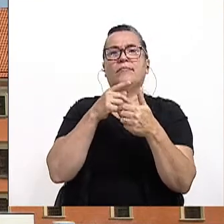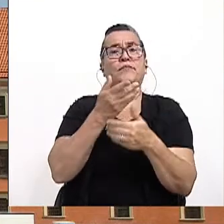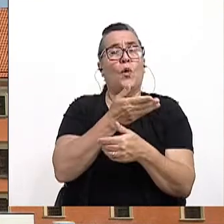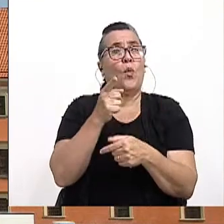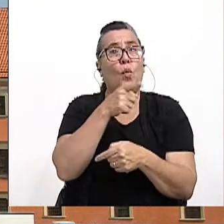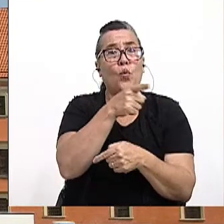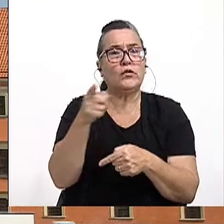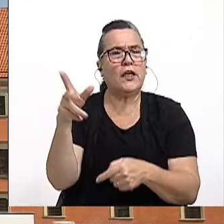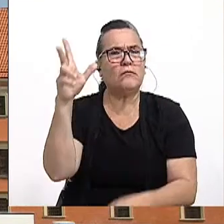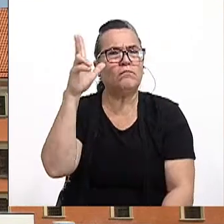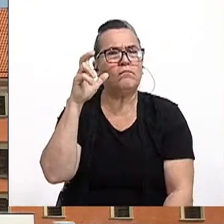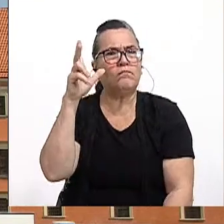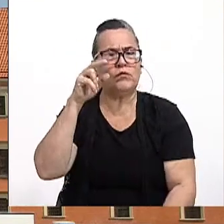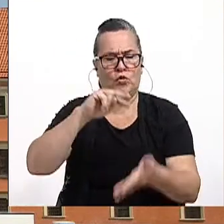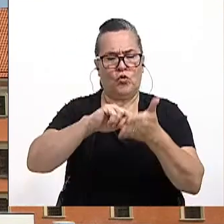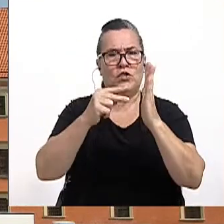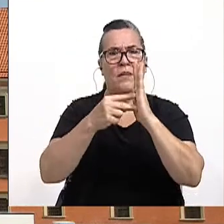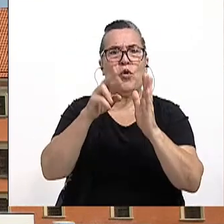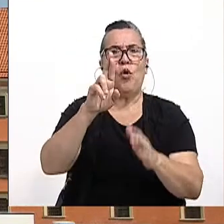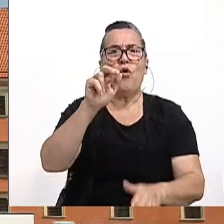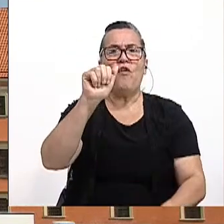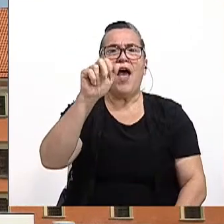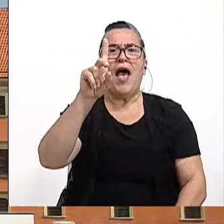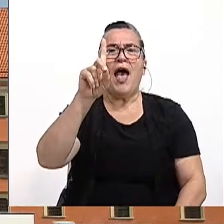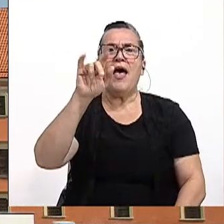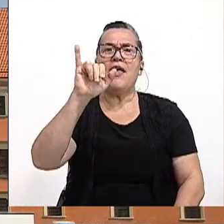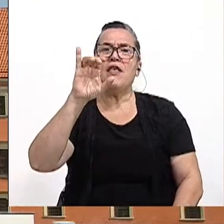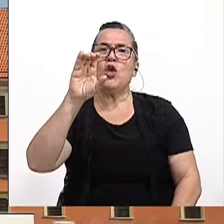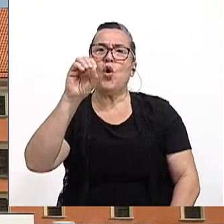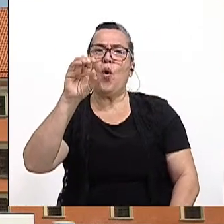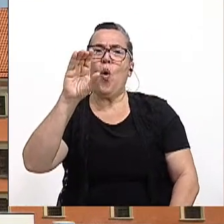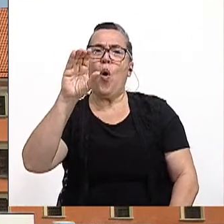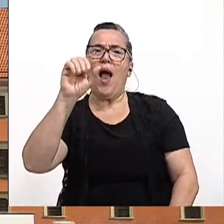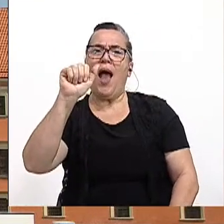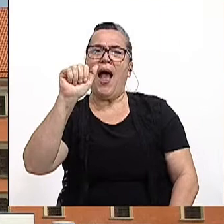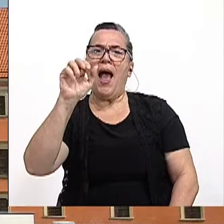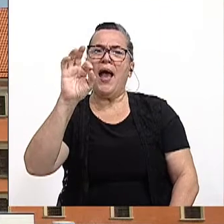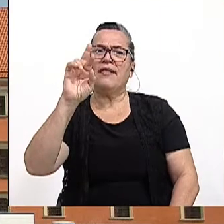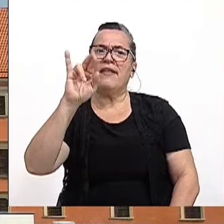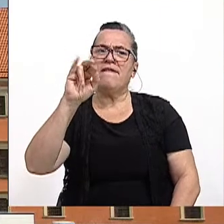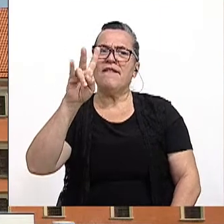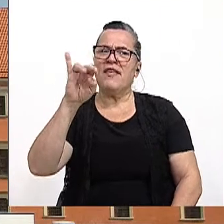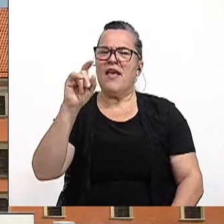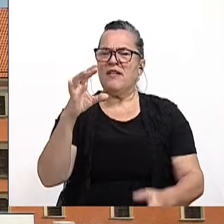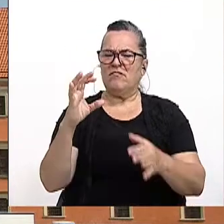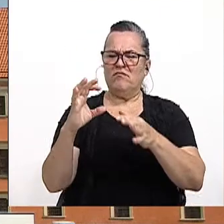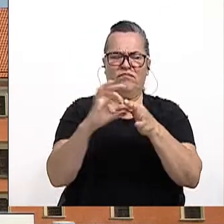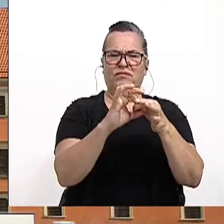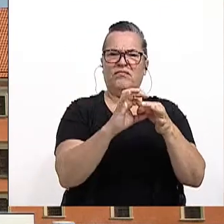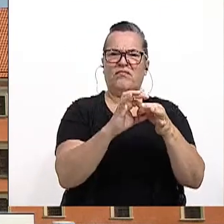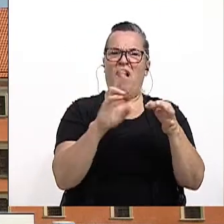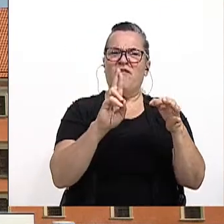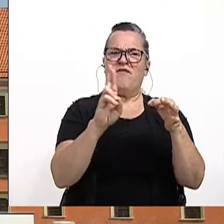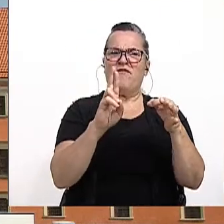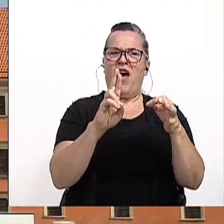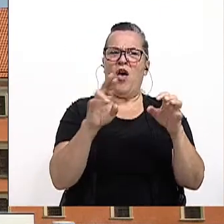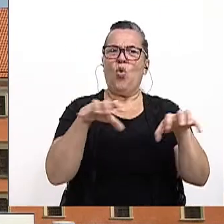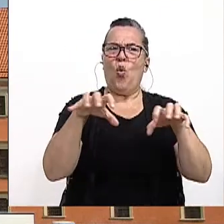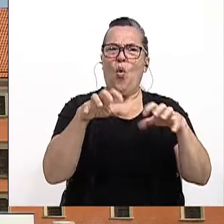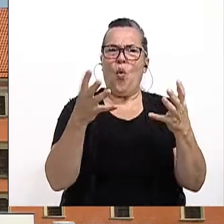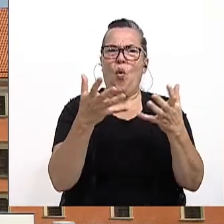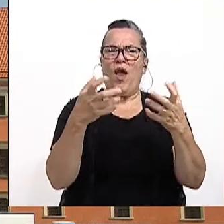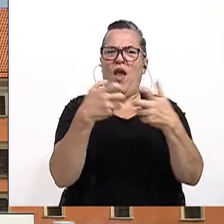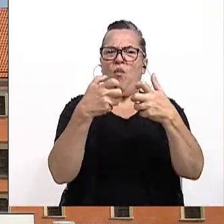ustedes escuchan el concepto de radioactividad, ¿con qué lo relacionan? ¿Qué definición podrían